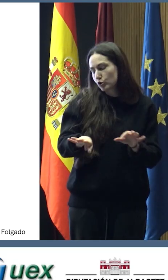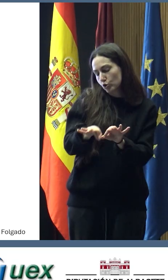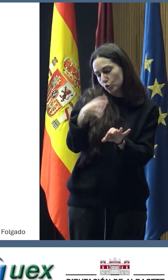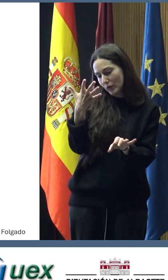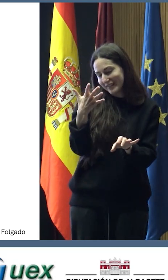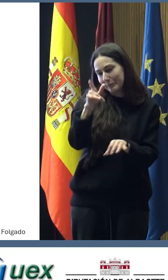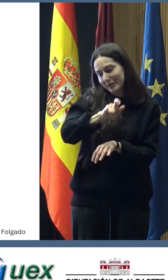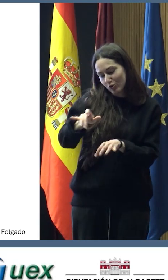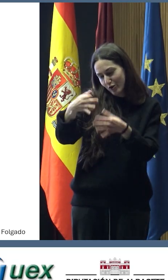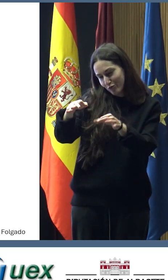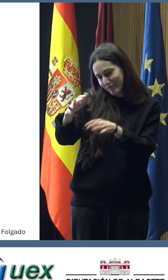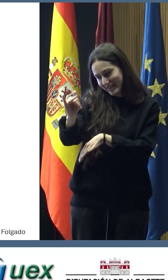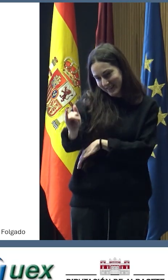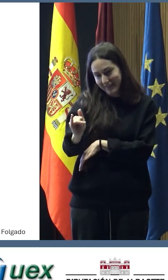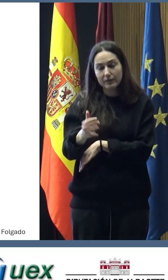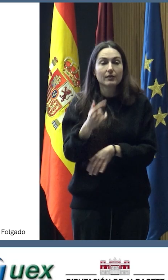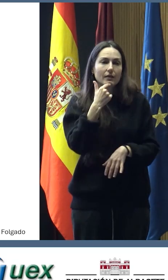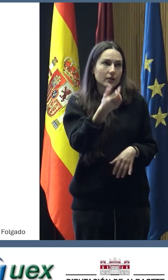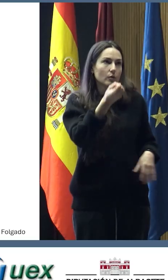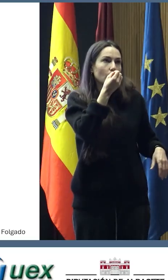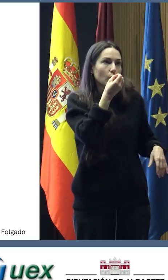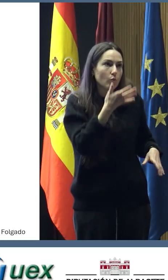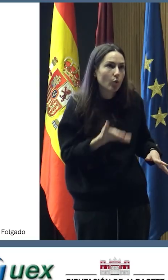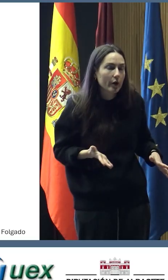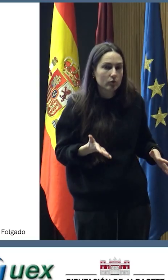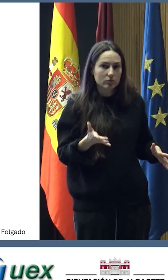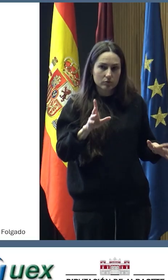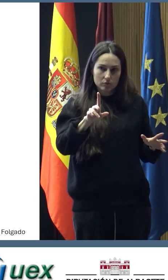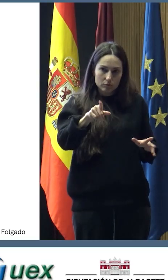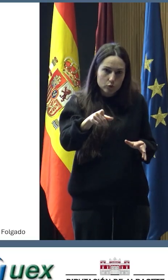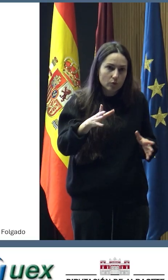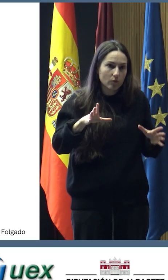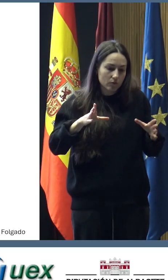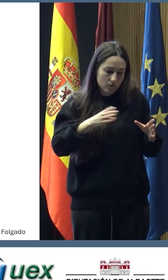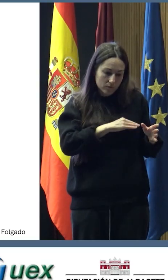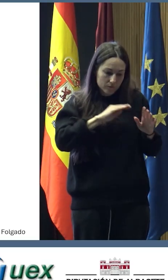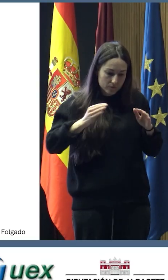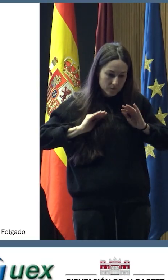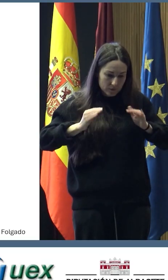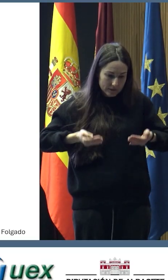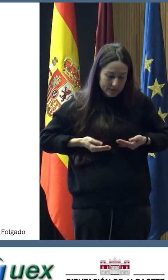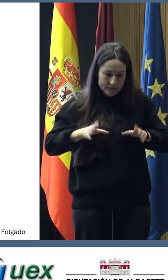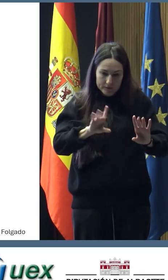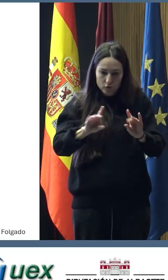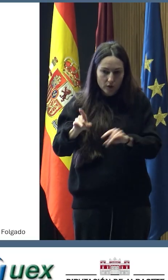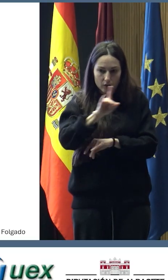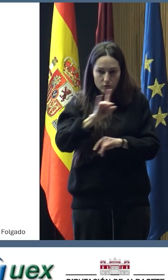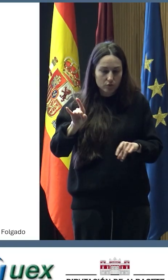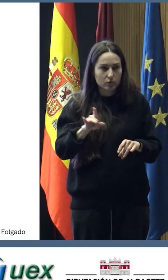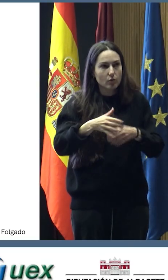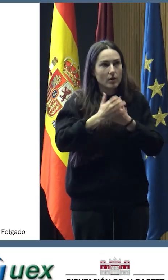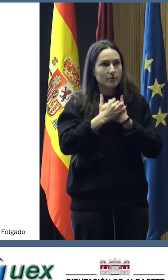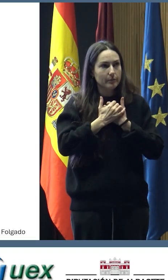más normal, ¿no?, que dice, bueno, realmente no tocas el seno de una mujer al hacer el RCP, o a la hora